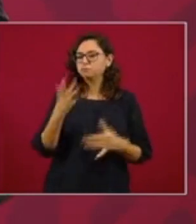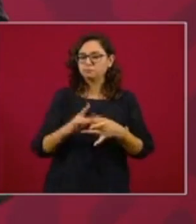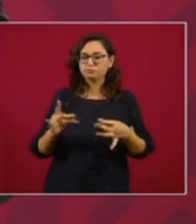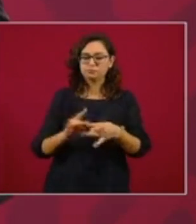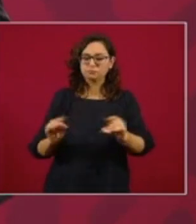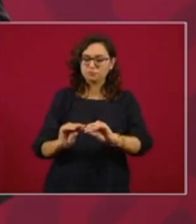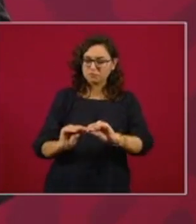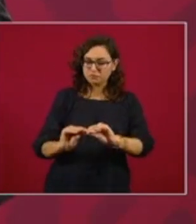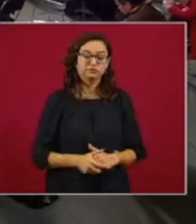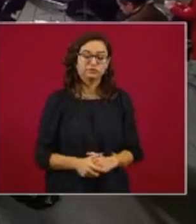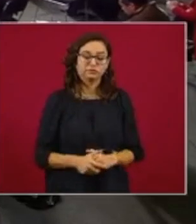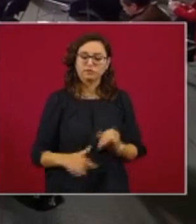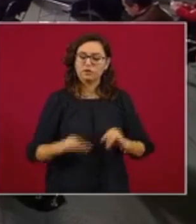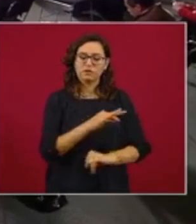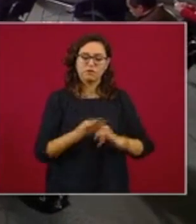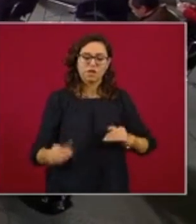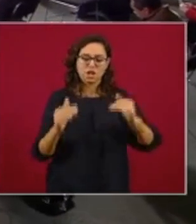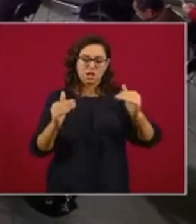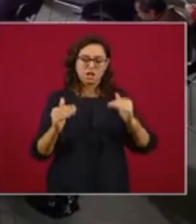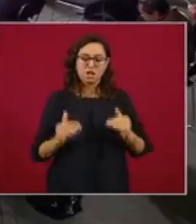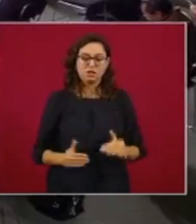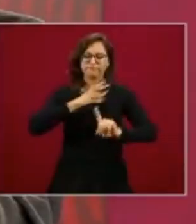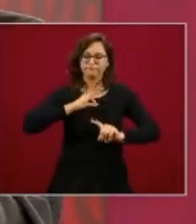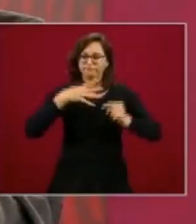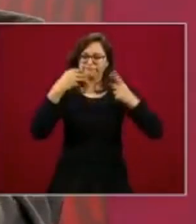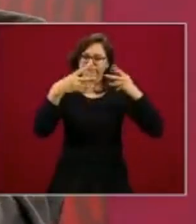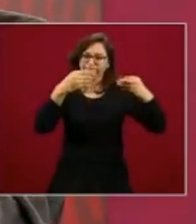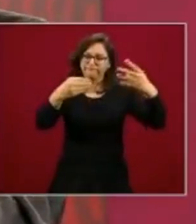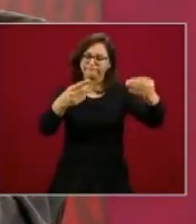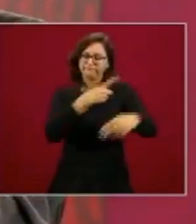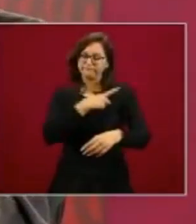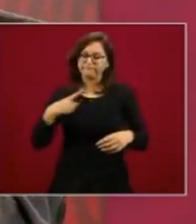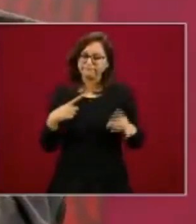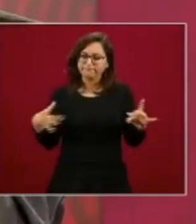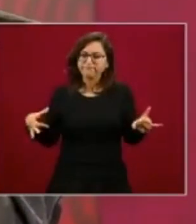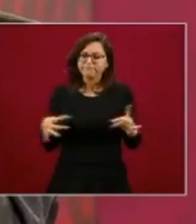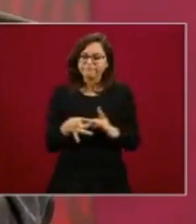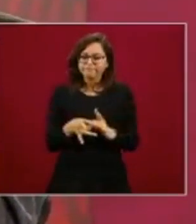López Obrador y lo reiterara en la mañanera de este martes. No